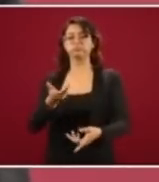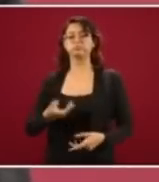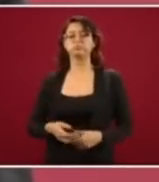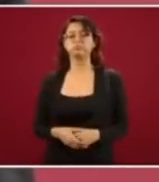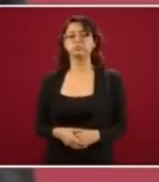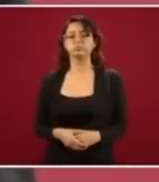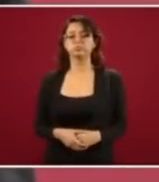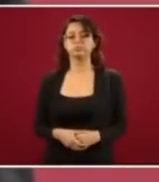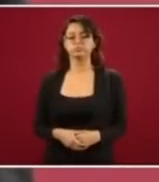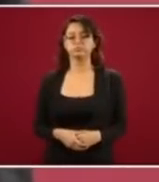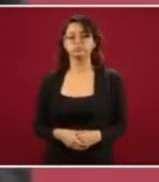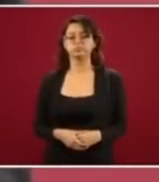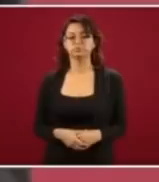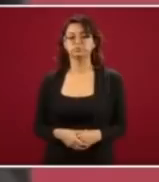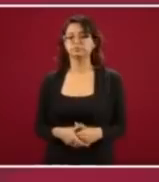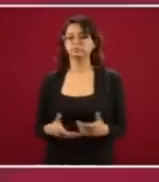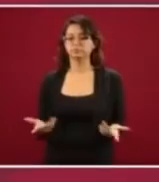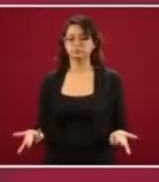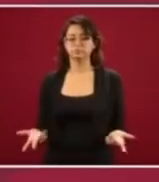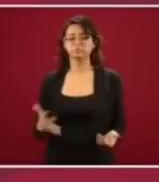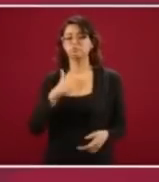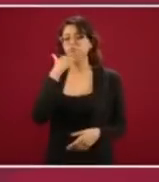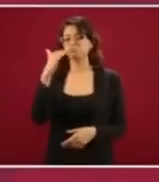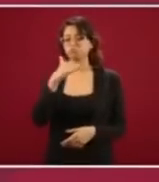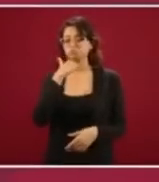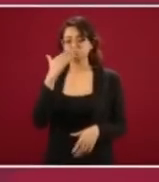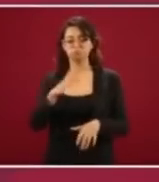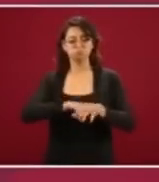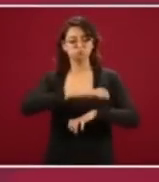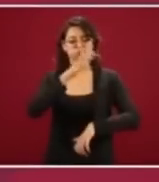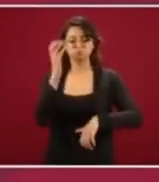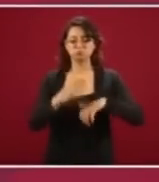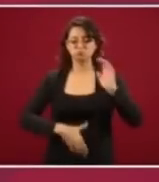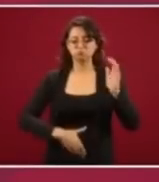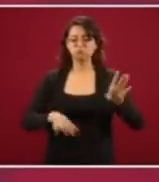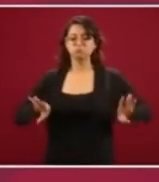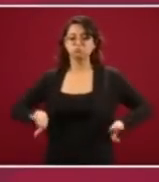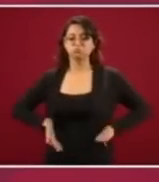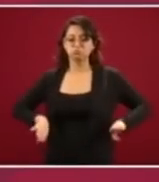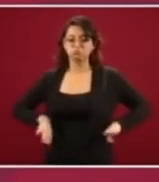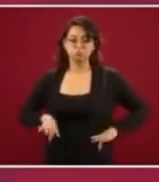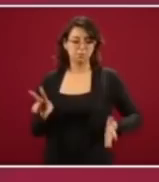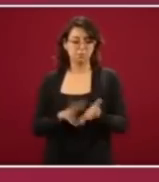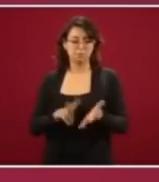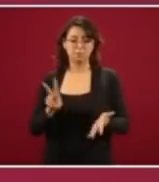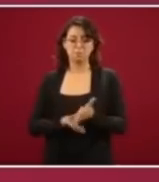propósito de acabar con la corrupción, de fortalecer los valores,